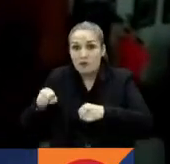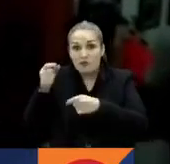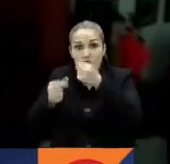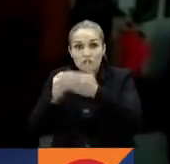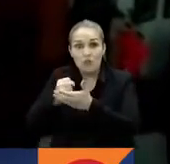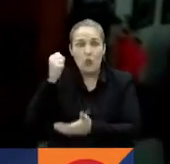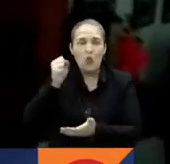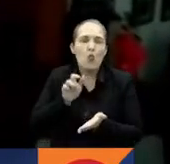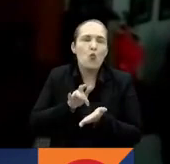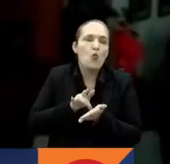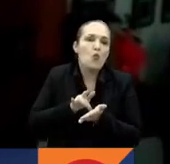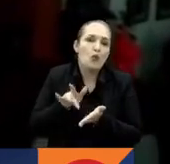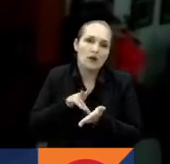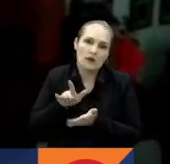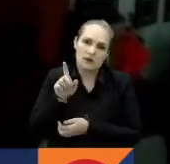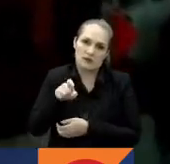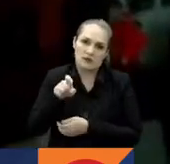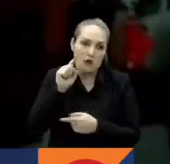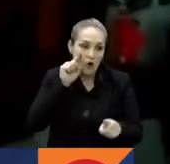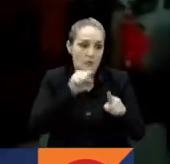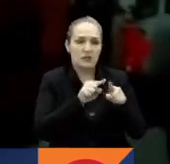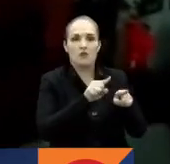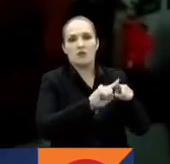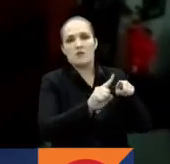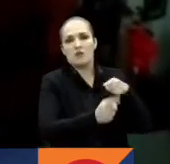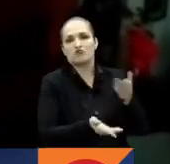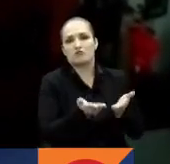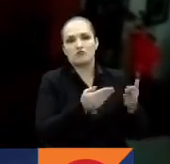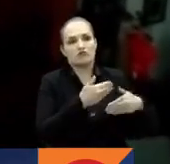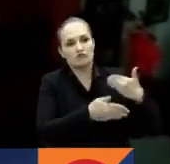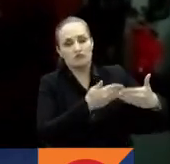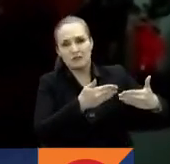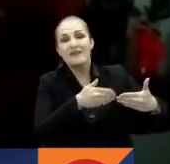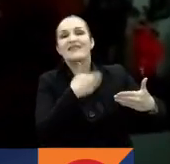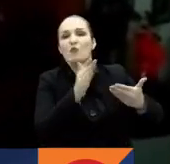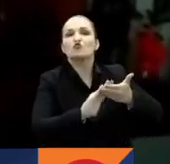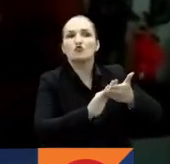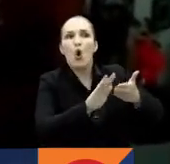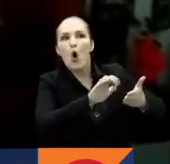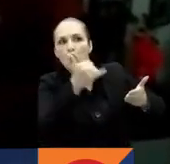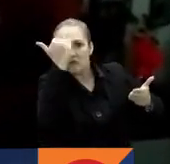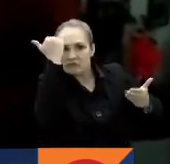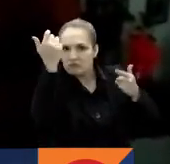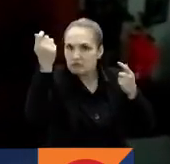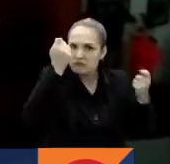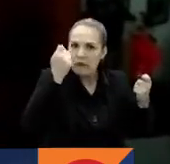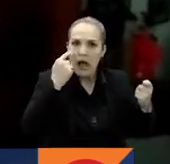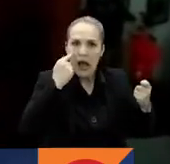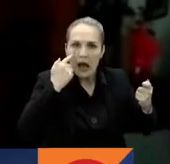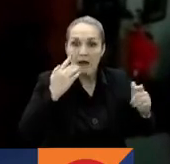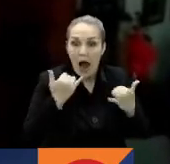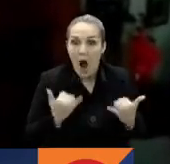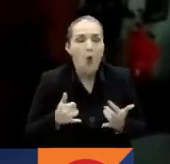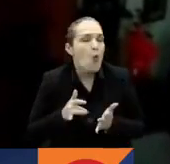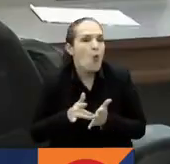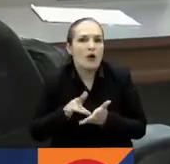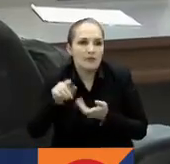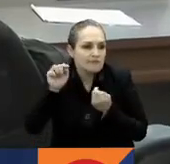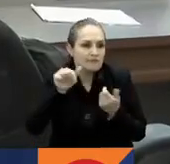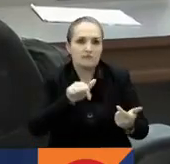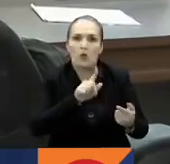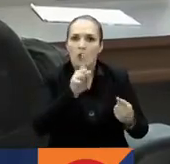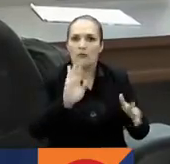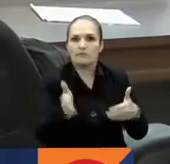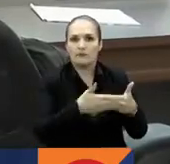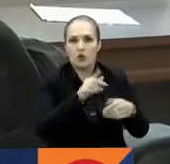carácter urgente para darle continuidad al servicio, mientras se buscan opciones que atiendan las necesidades de los bogotanos. Y